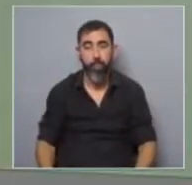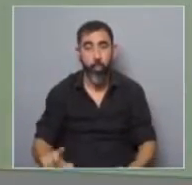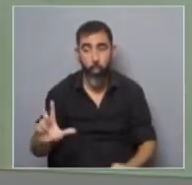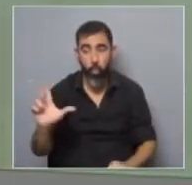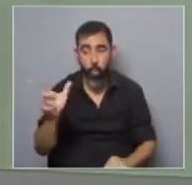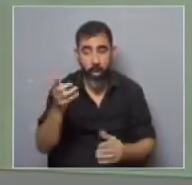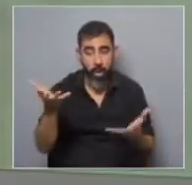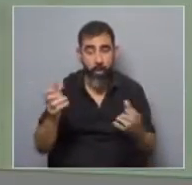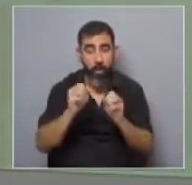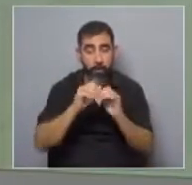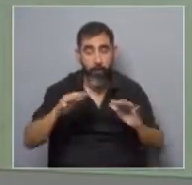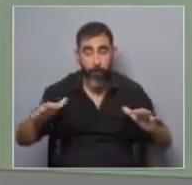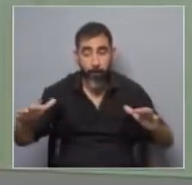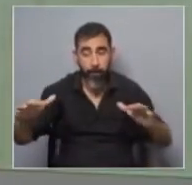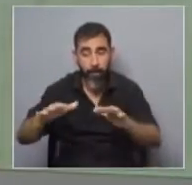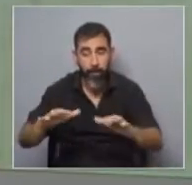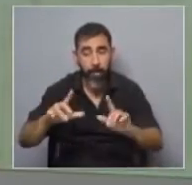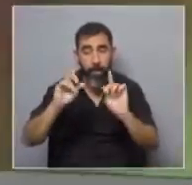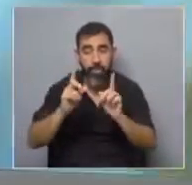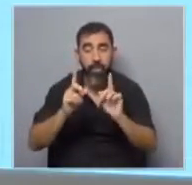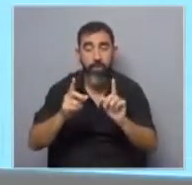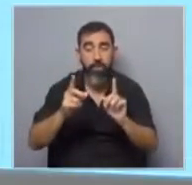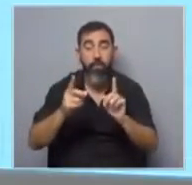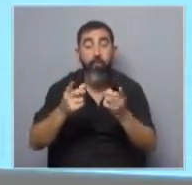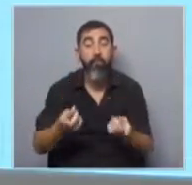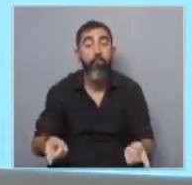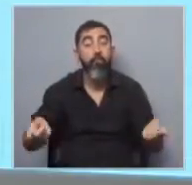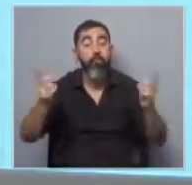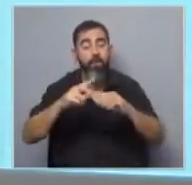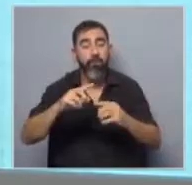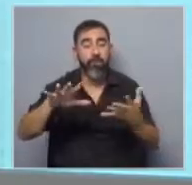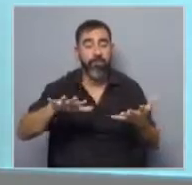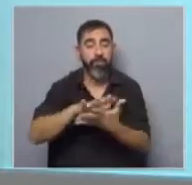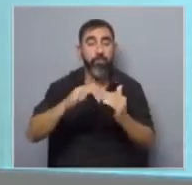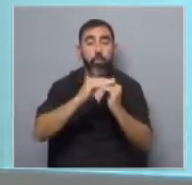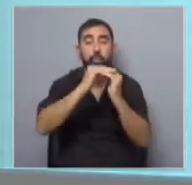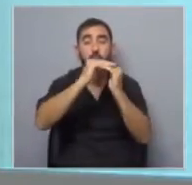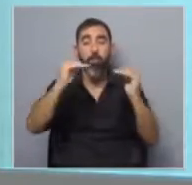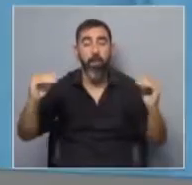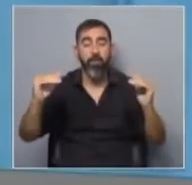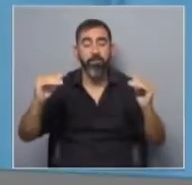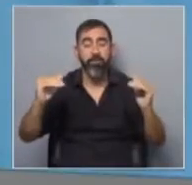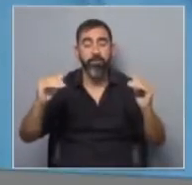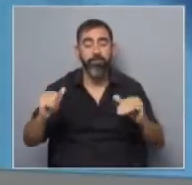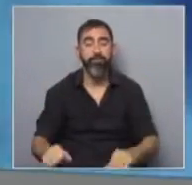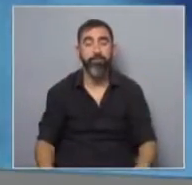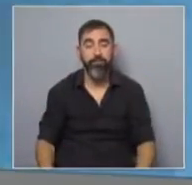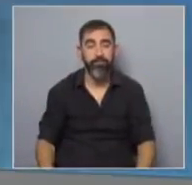pandemia de la que tenemos que salir volviendo a una situación normal,